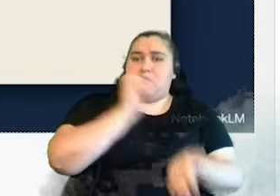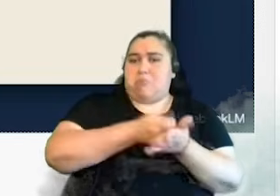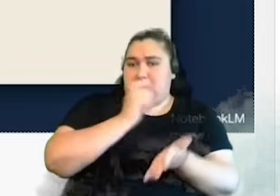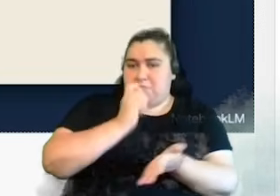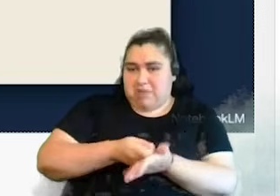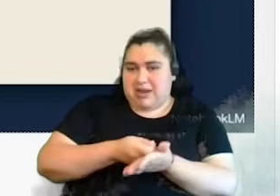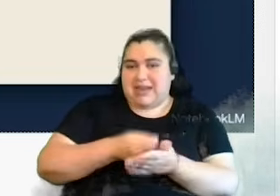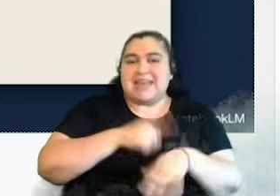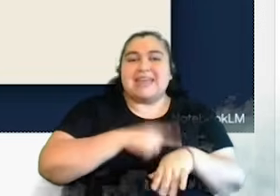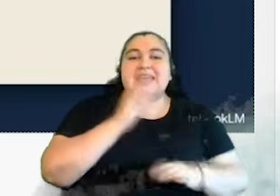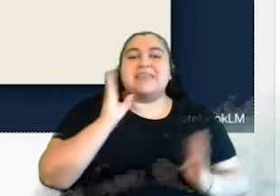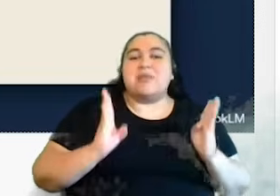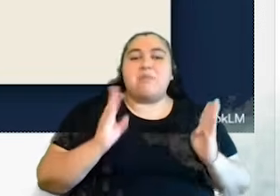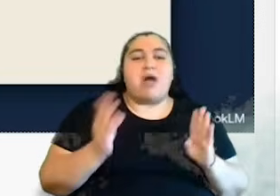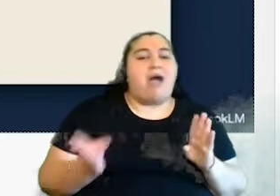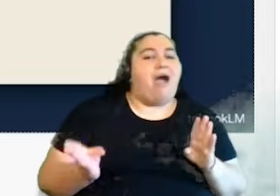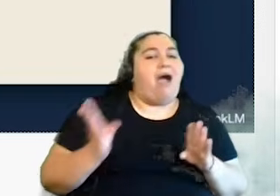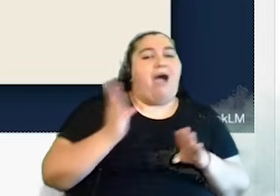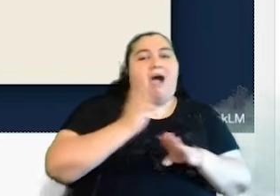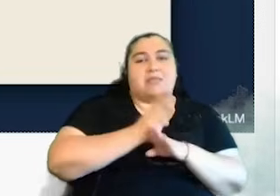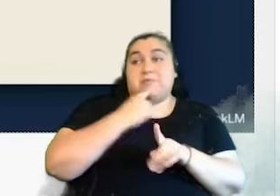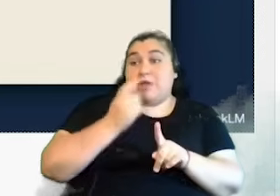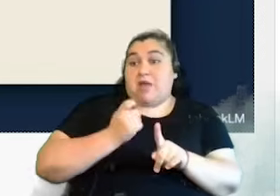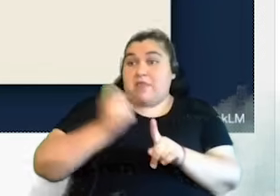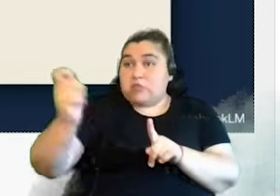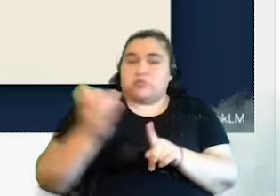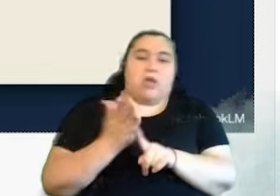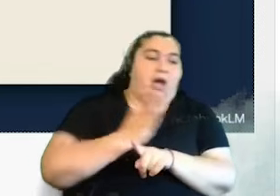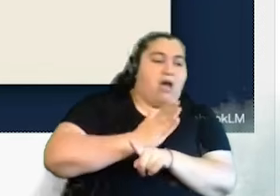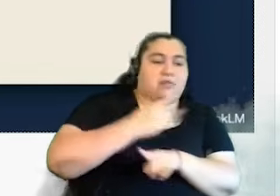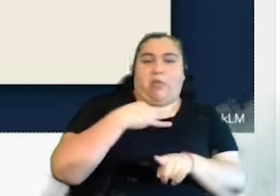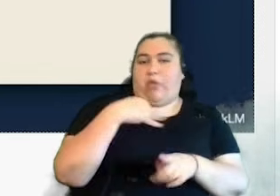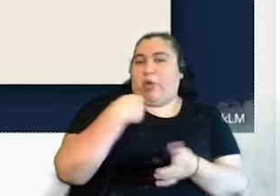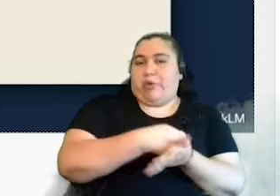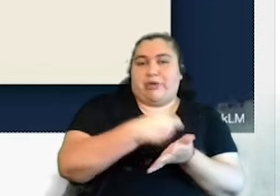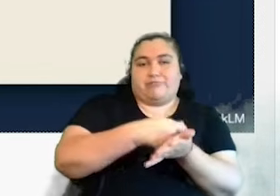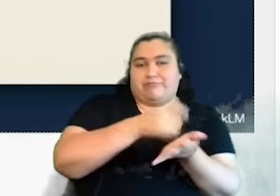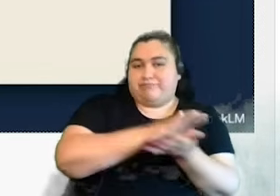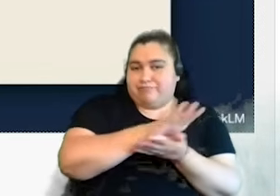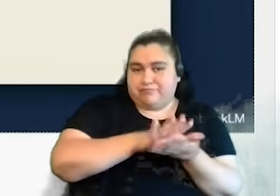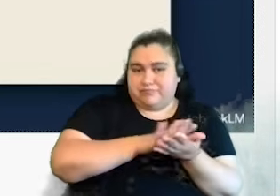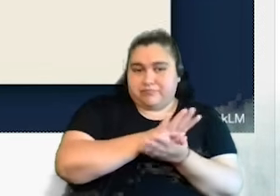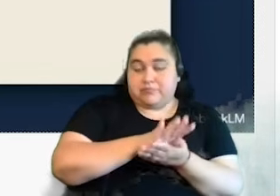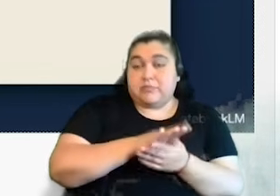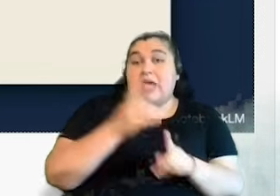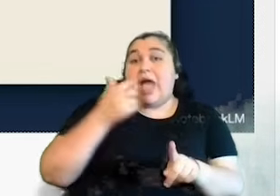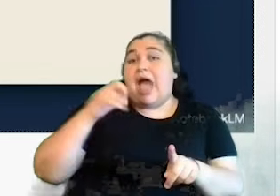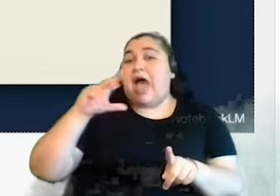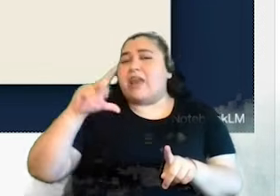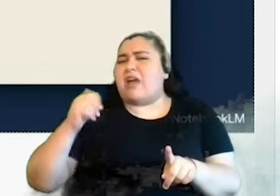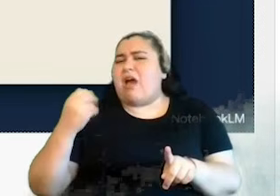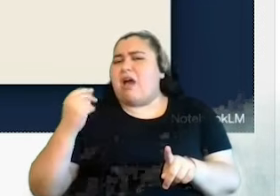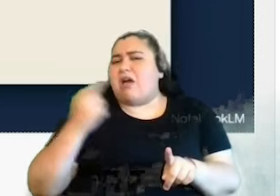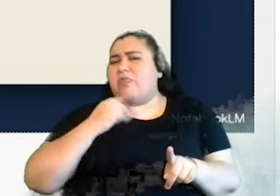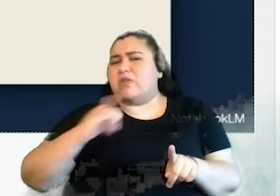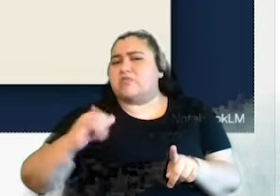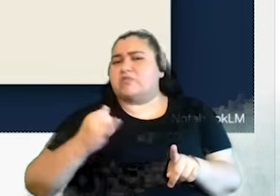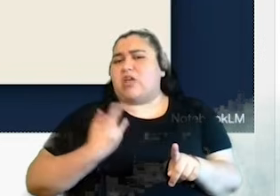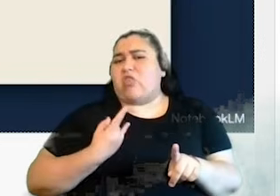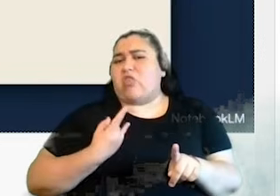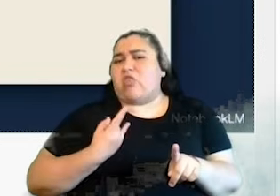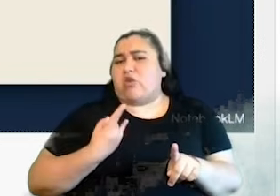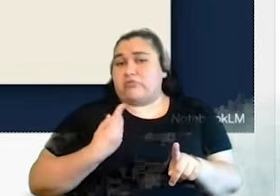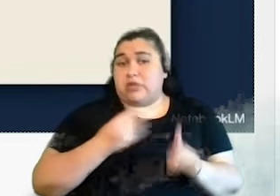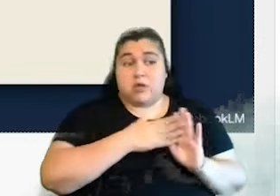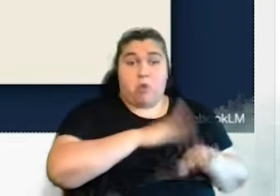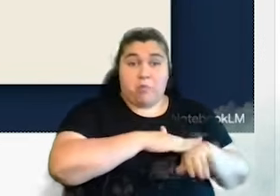instancia con anterioridad a la denuncia penal. ¿Cuándo interpone el fisco la denuncia penal? Bueno, cuando termina el proceso, ya terminó la instancia de